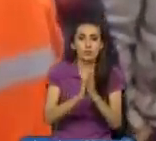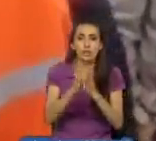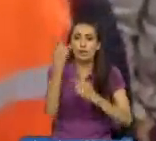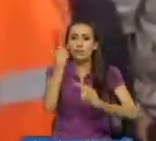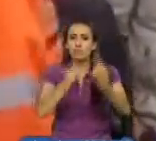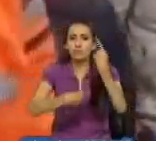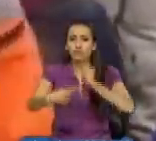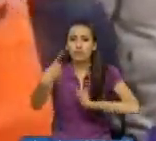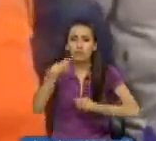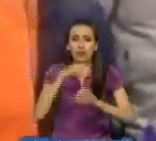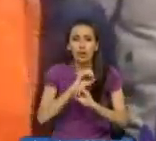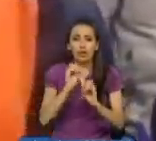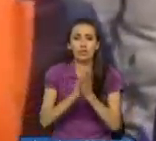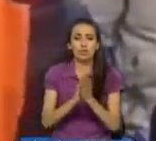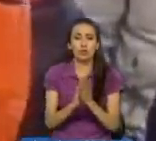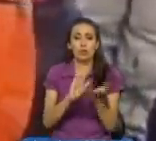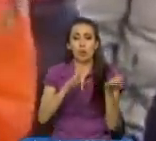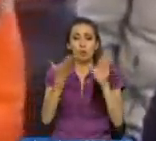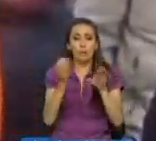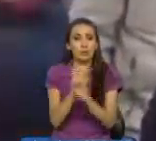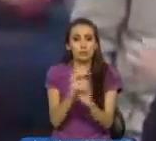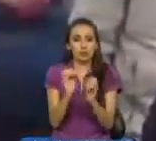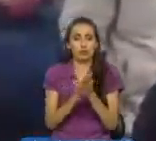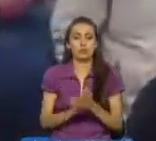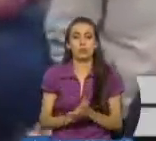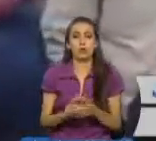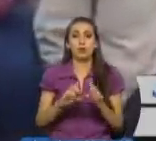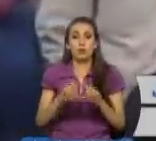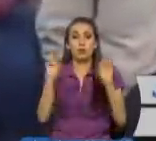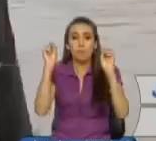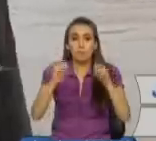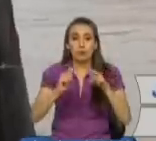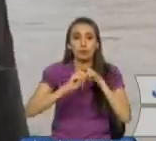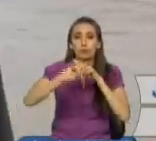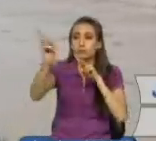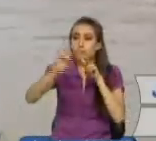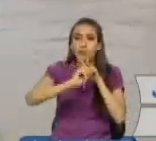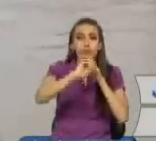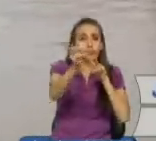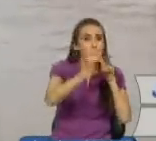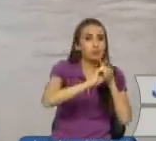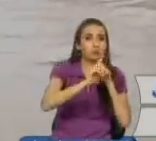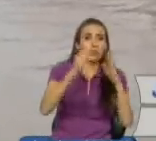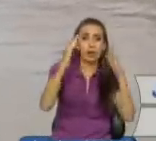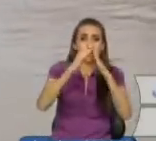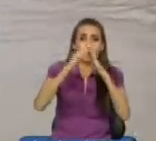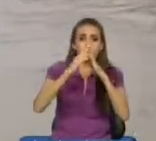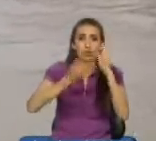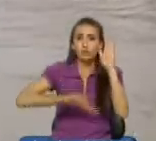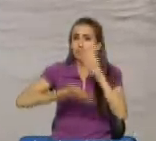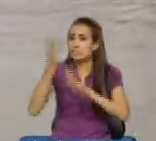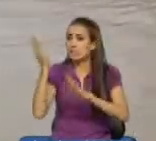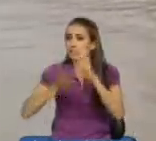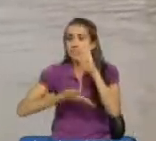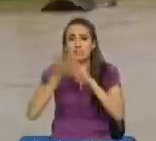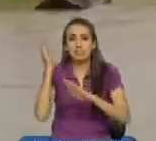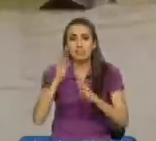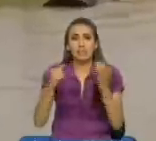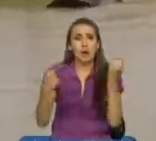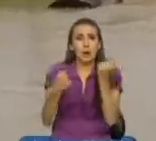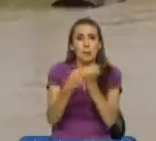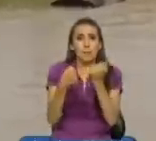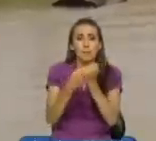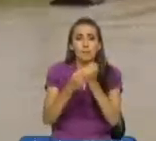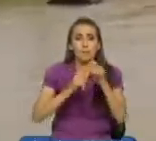fatales ni heridos Mientras tanto sí lo que se estado haciendo es evacuando tuvieron que abandonar momentáneamente sus casas con apoyo del